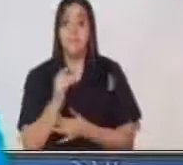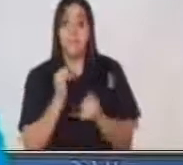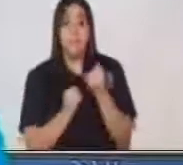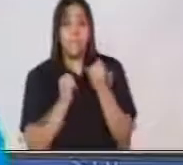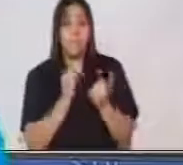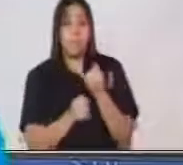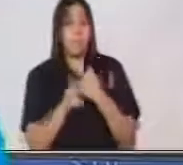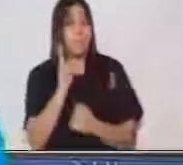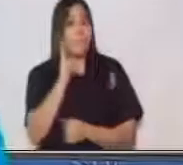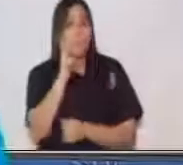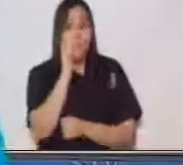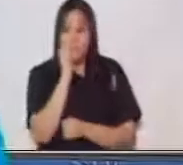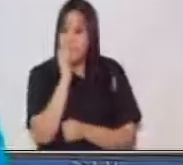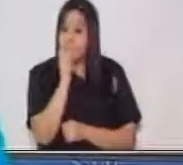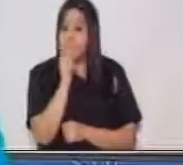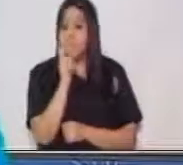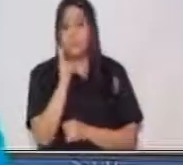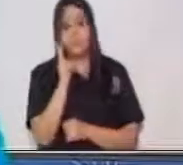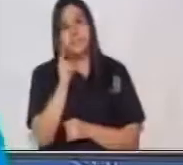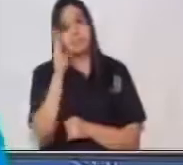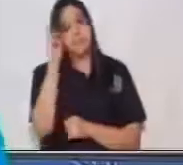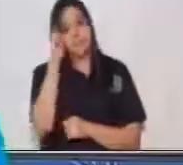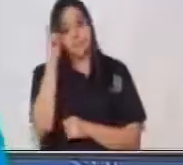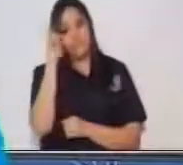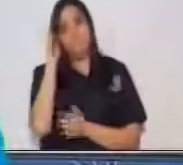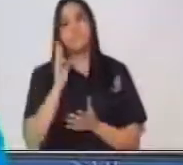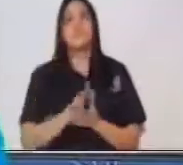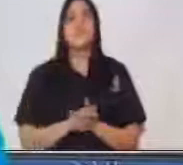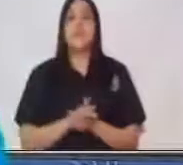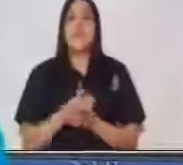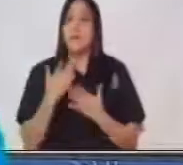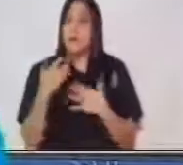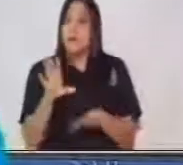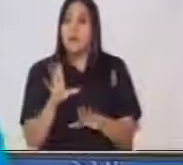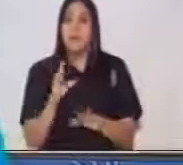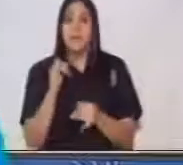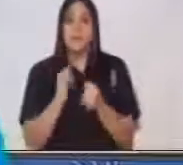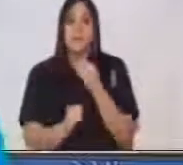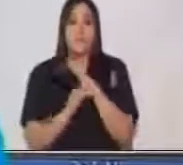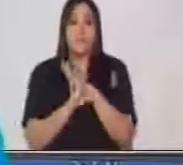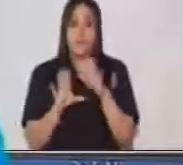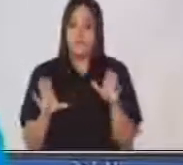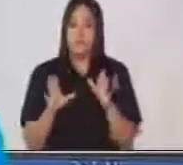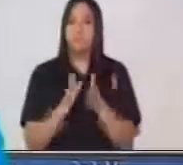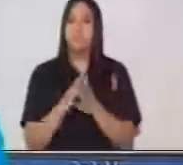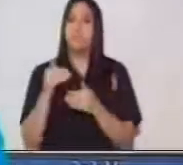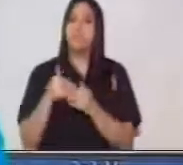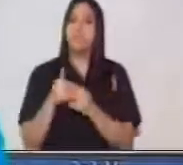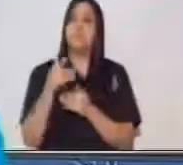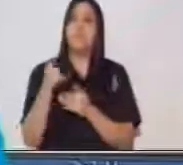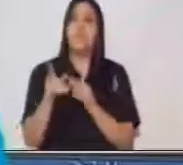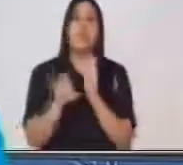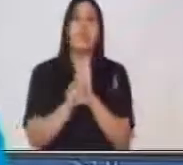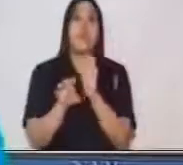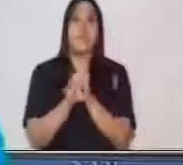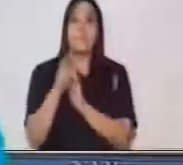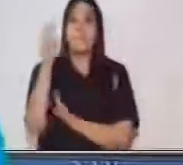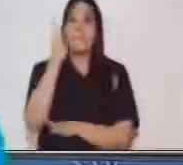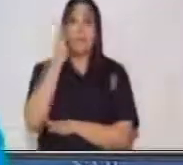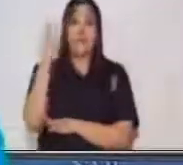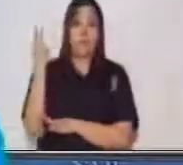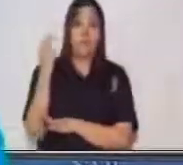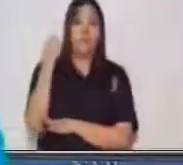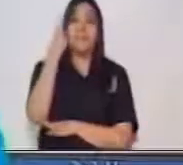Terminamos con punto y tenemos nuestra siguiente oración. En este caso,